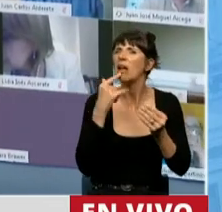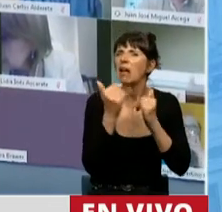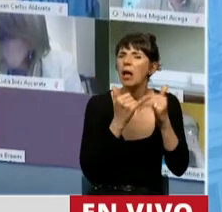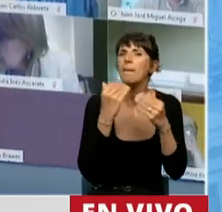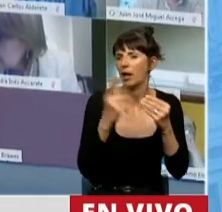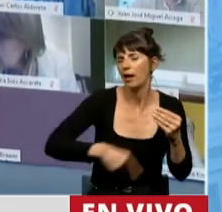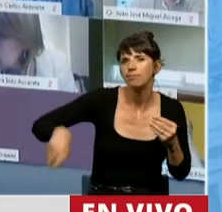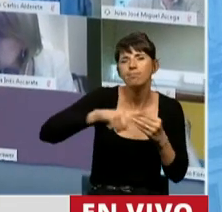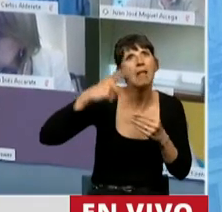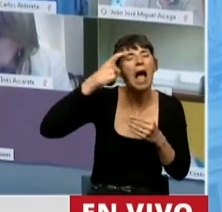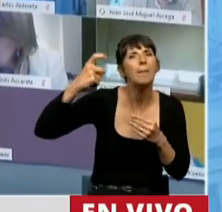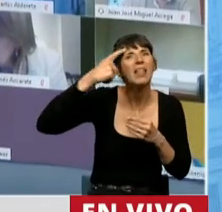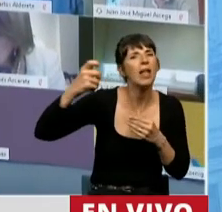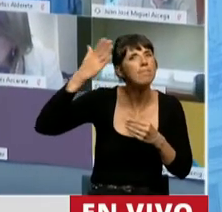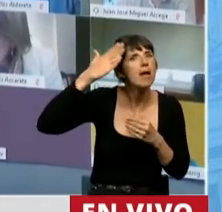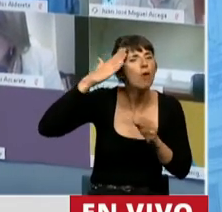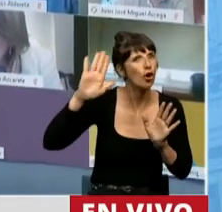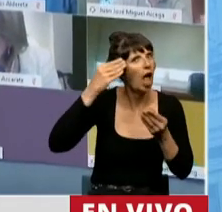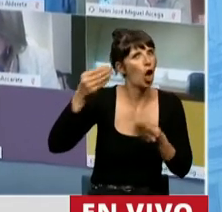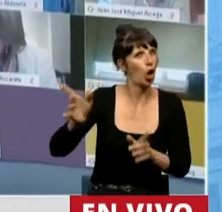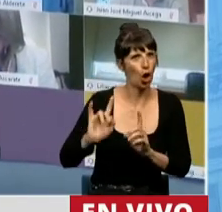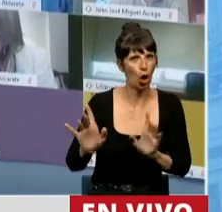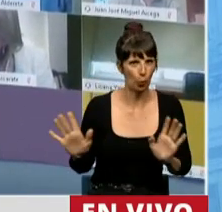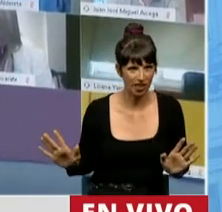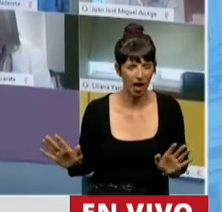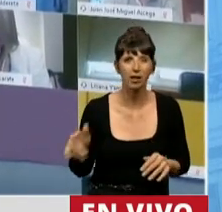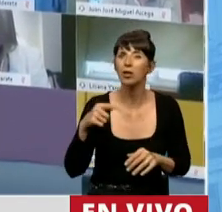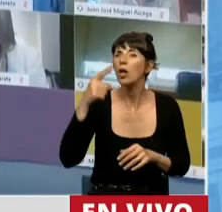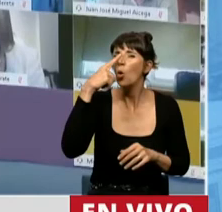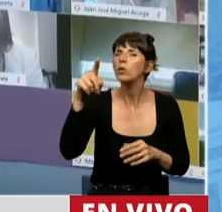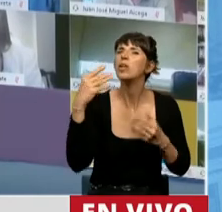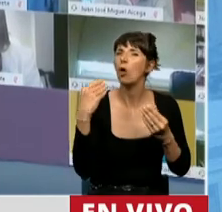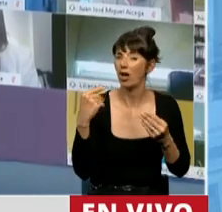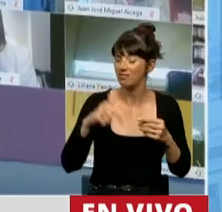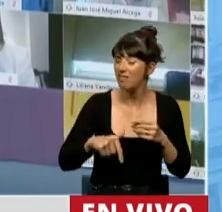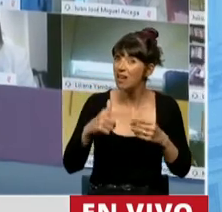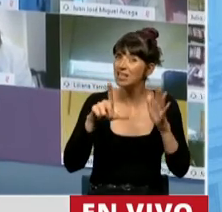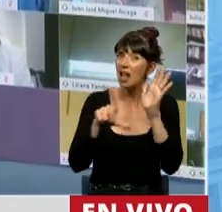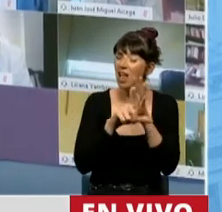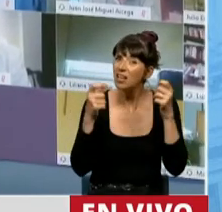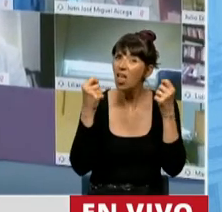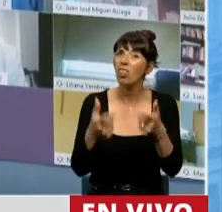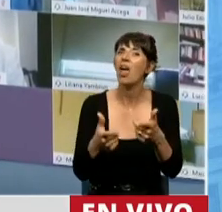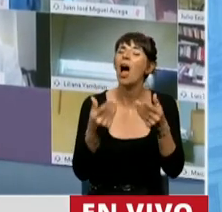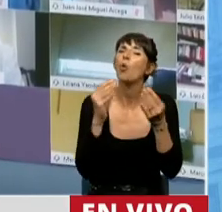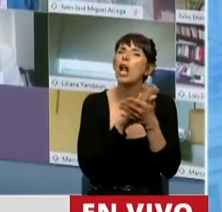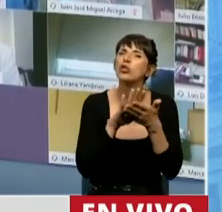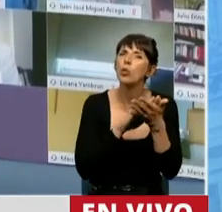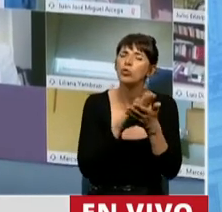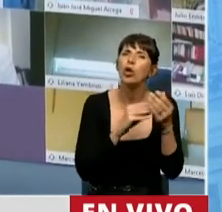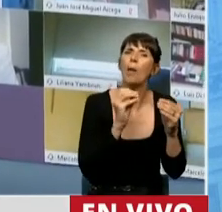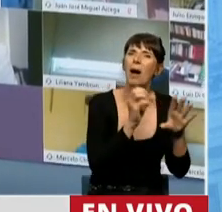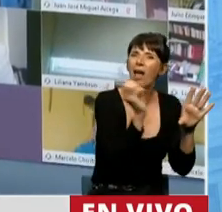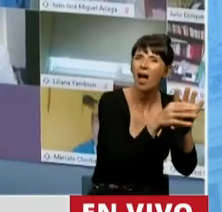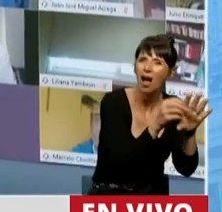y de aprendizaje. Para cerrar, lo digo rápidamente, esta ley viene a solucionar el problema de la insustentabilidad del Fondo de Garantía de